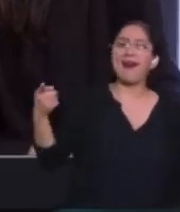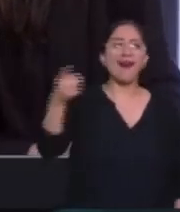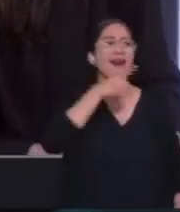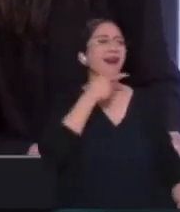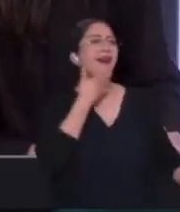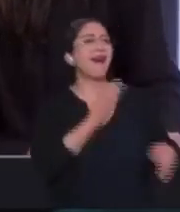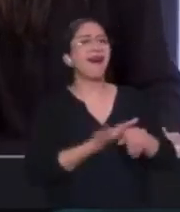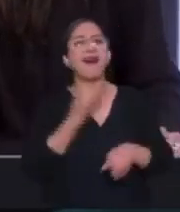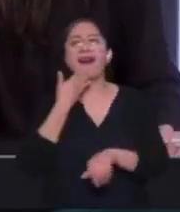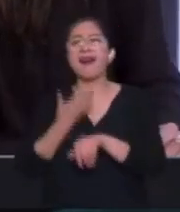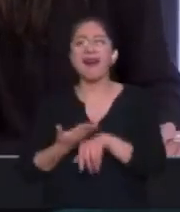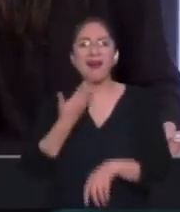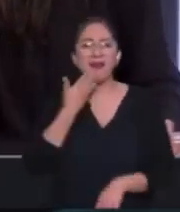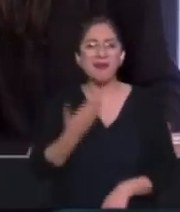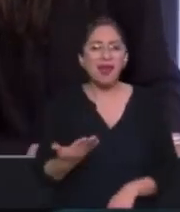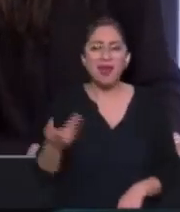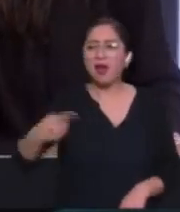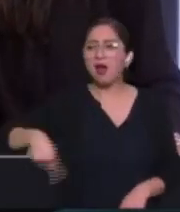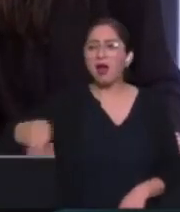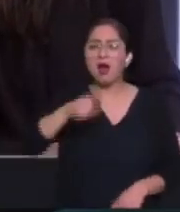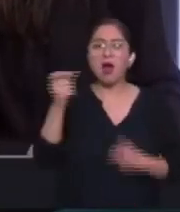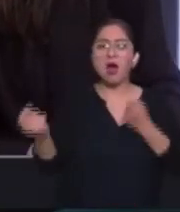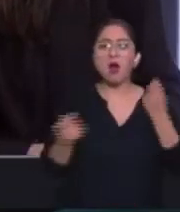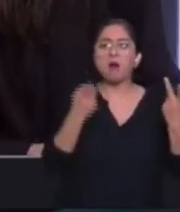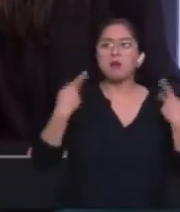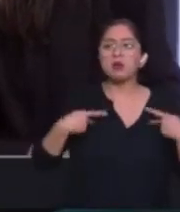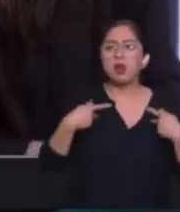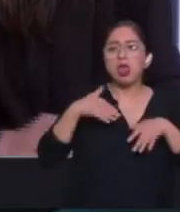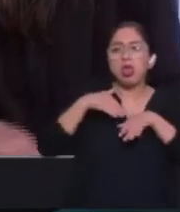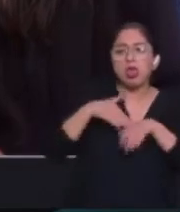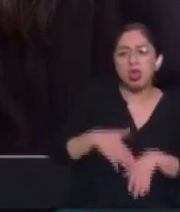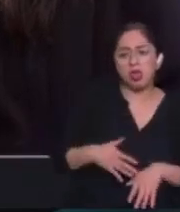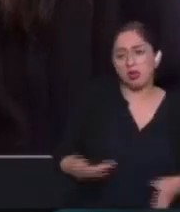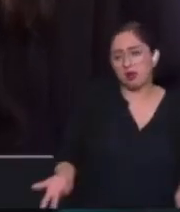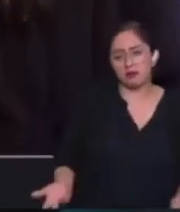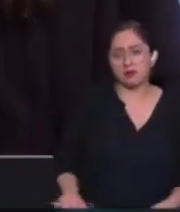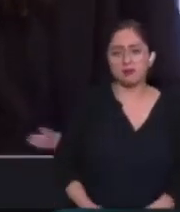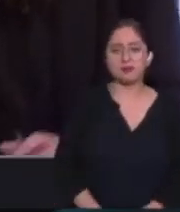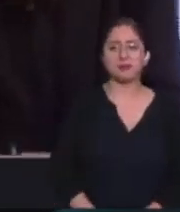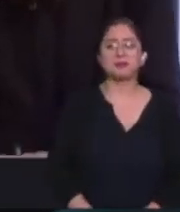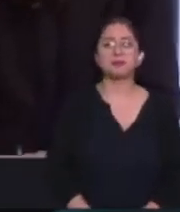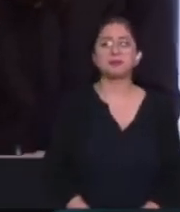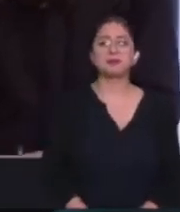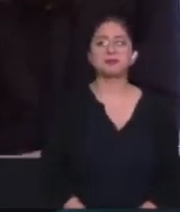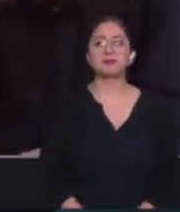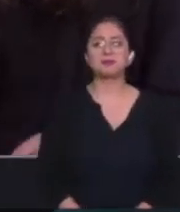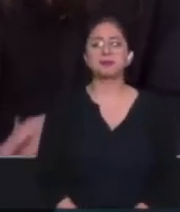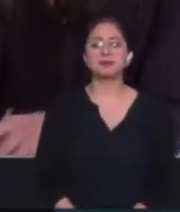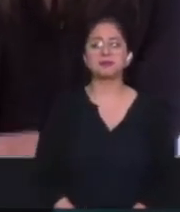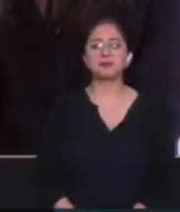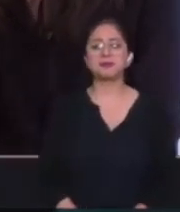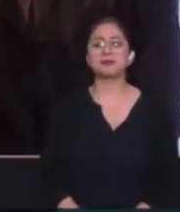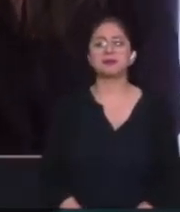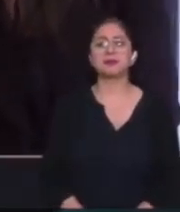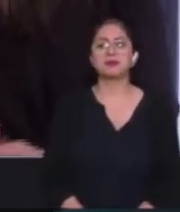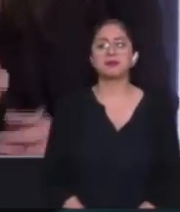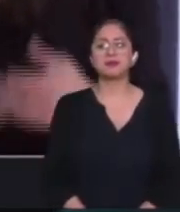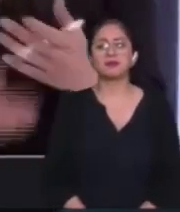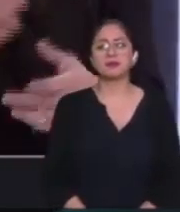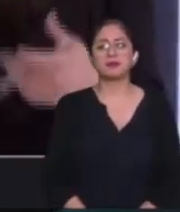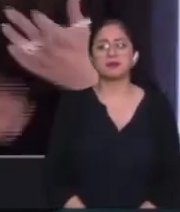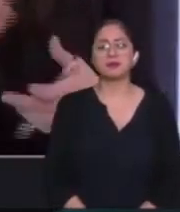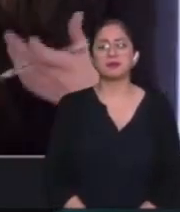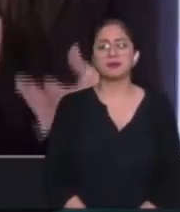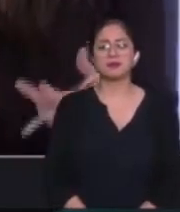como dicen en mi pueblo, ahí es donde la puerca tuerce el rabo. Doctor Frisby, nos quedamos sin